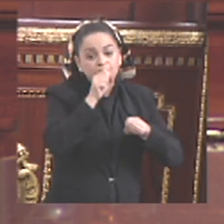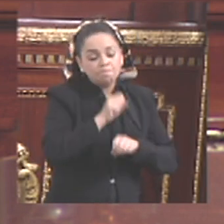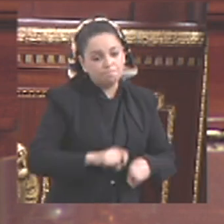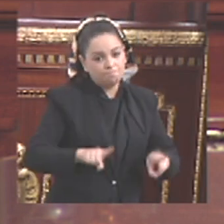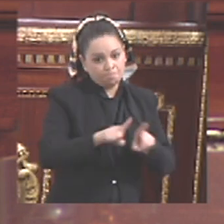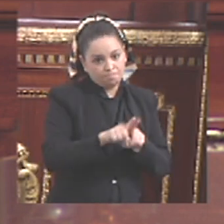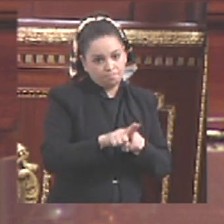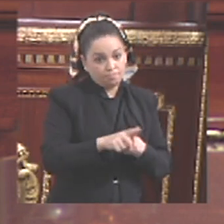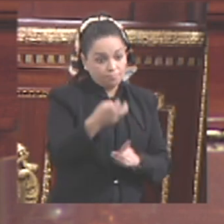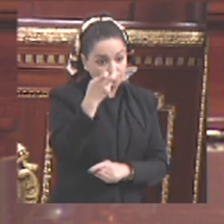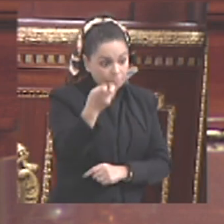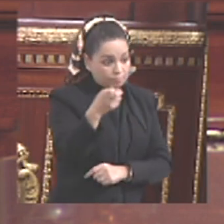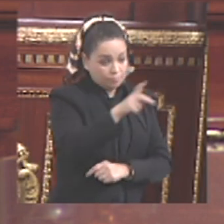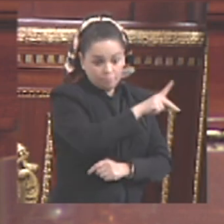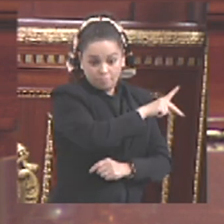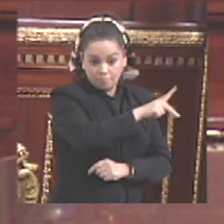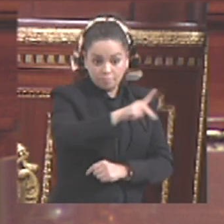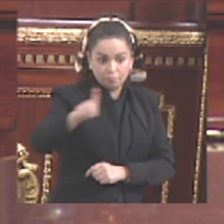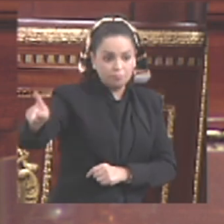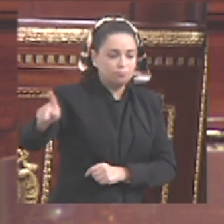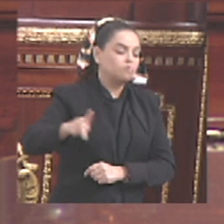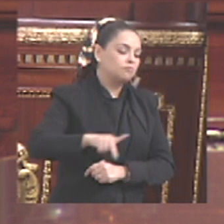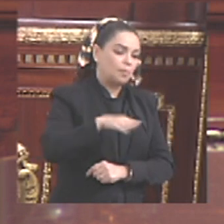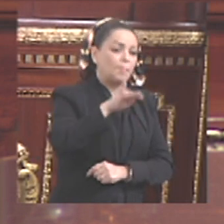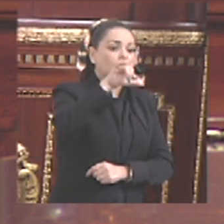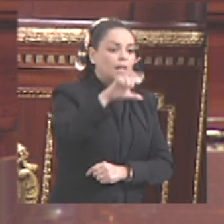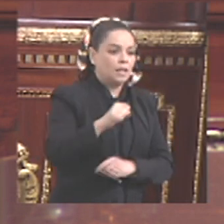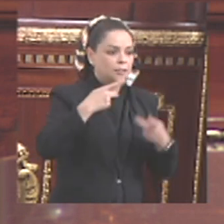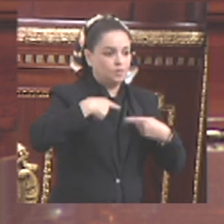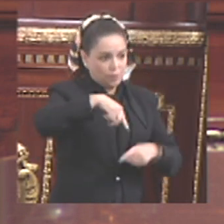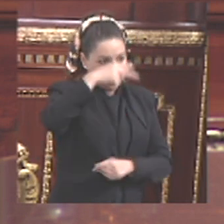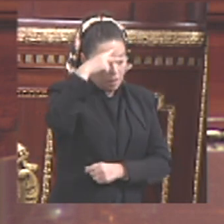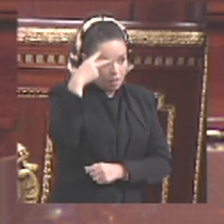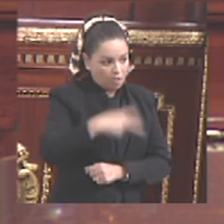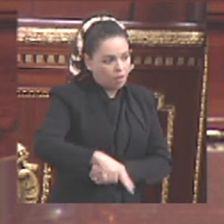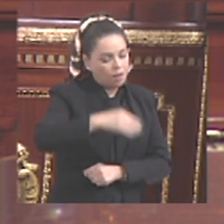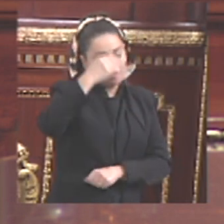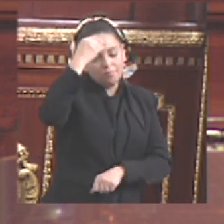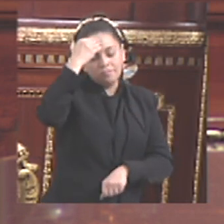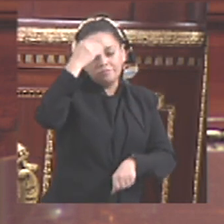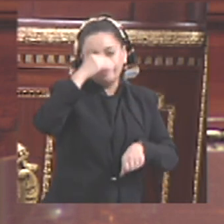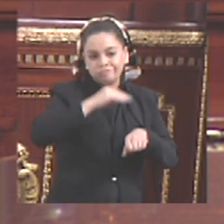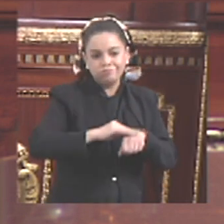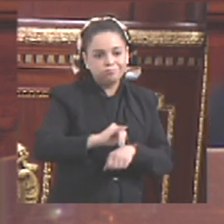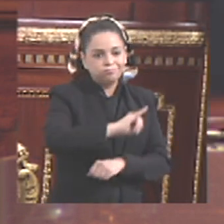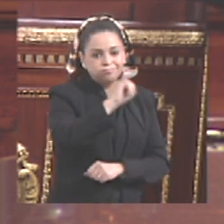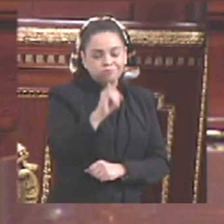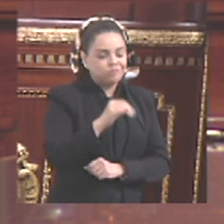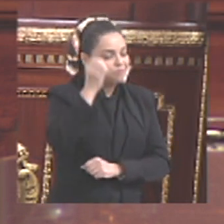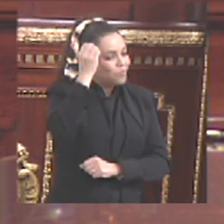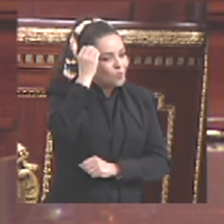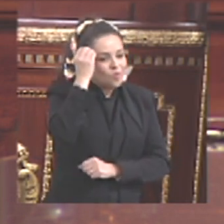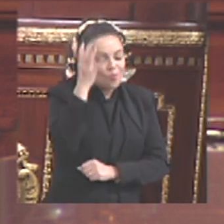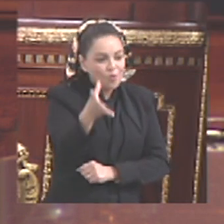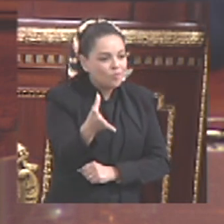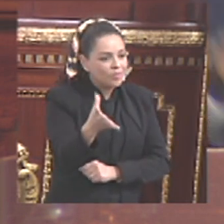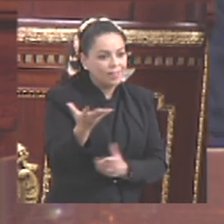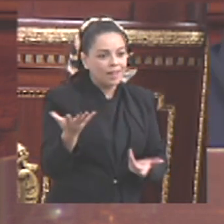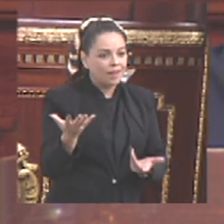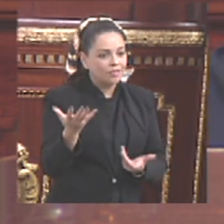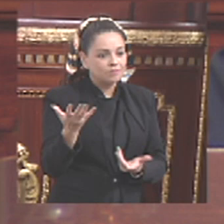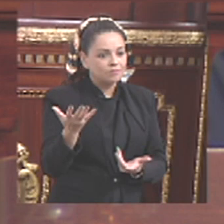Quedarán grabados en todos los miles de mexicanos removiendo escombros con el puño en alto,